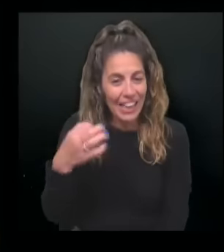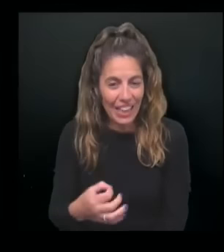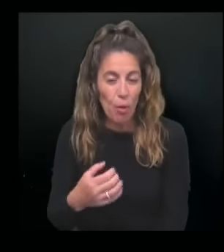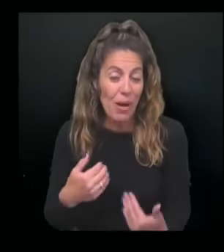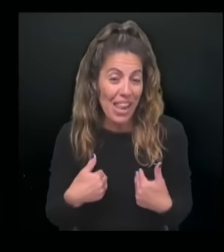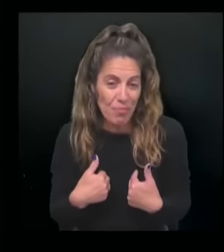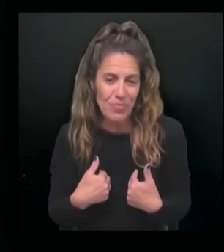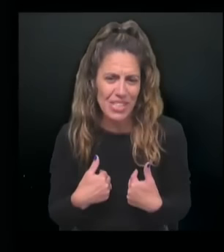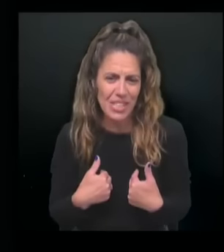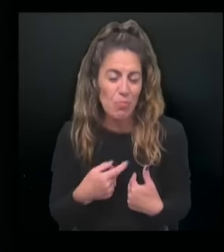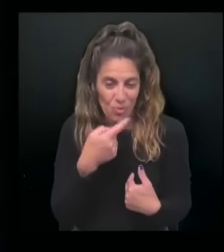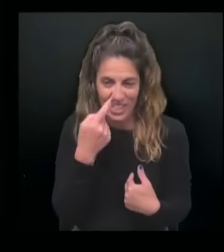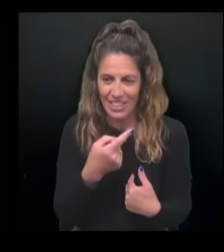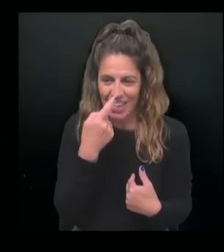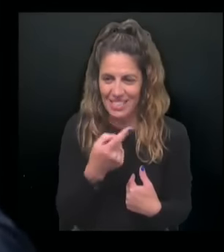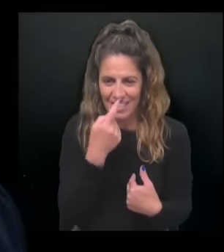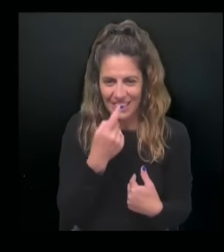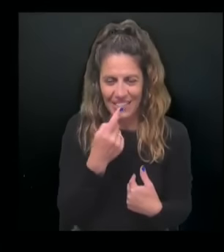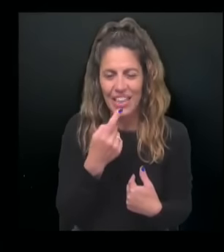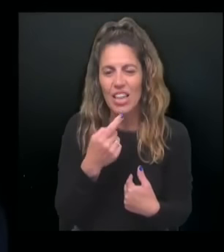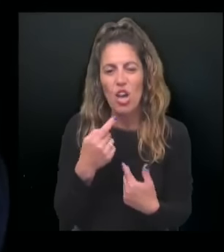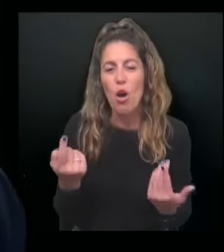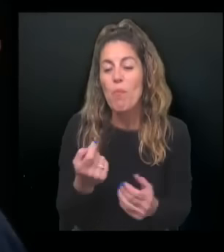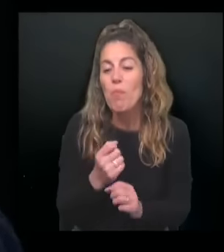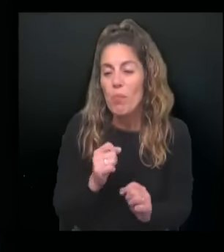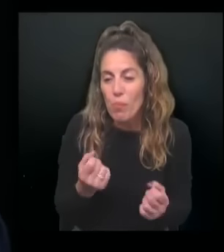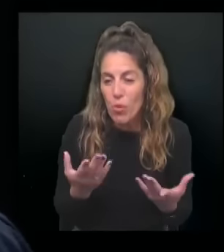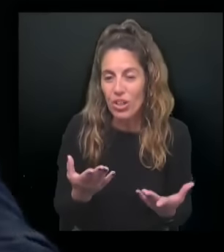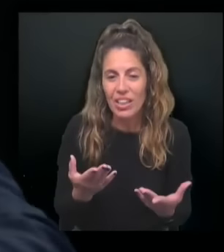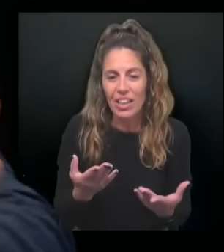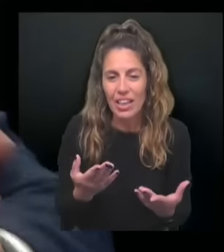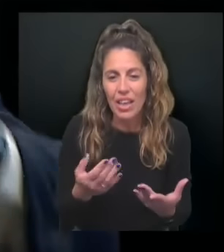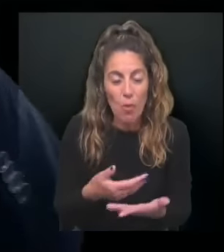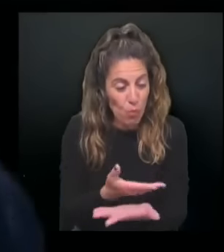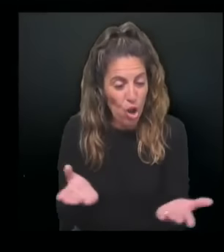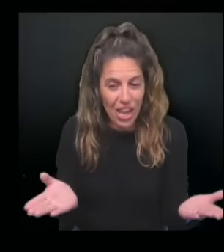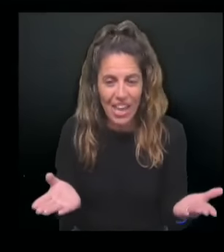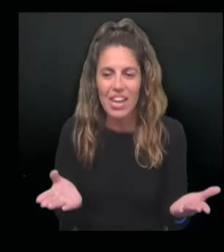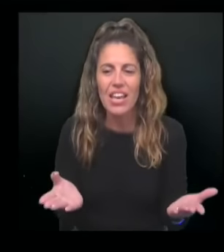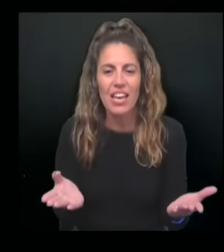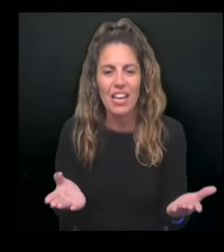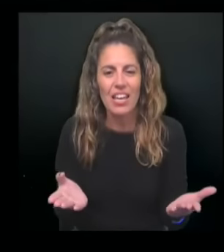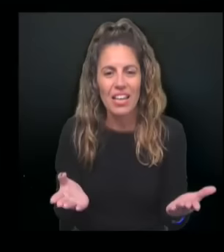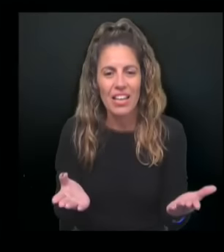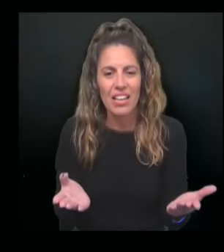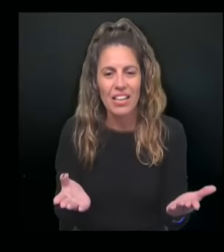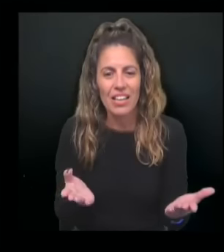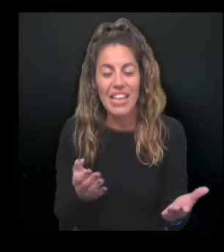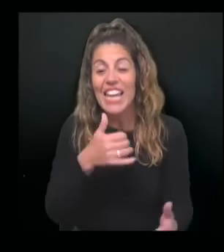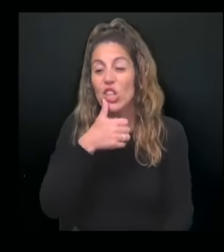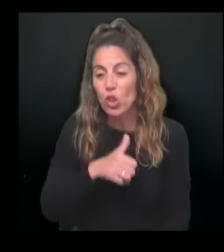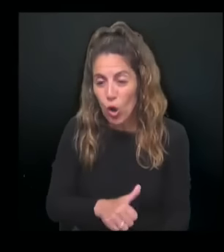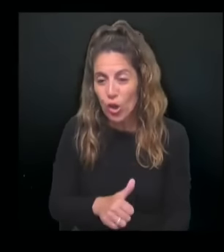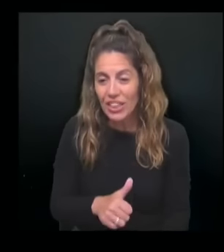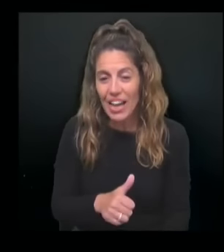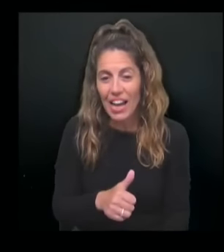menos para mí, muy, muy interesante. Entre otras cosas, porque, bueno, poner arriba de la mesa... La historia, no